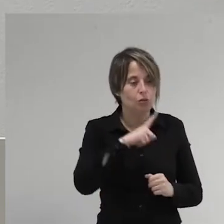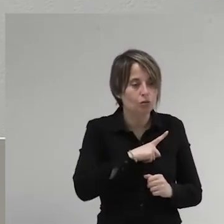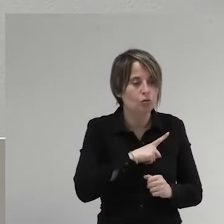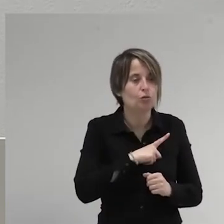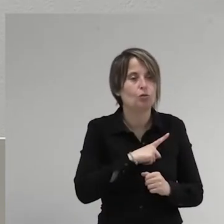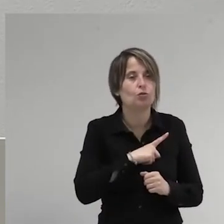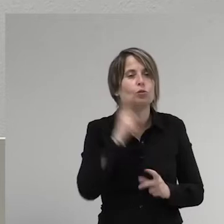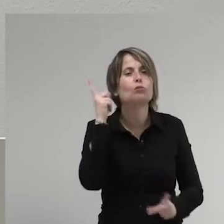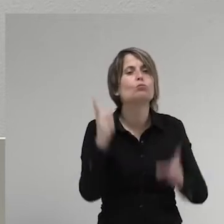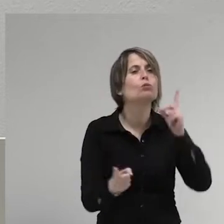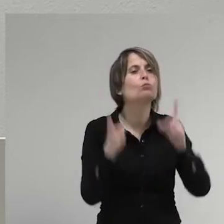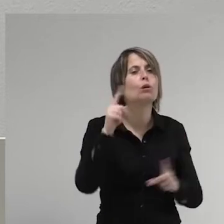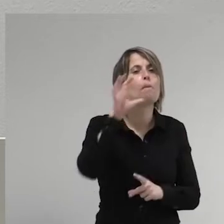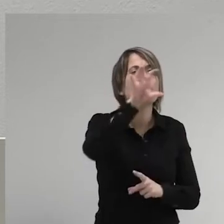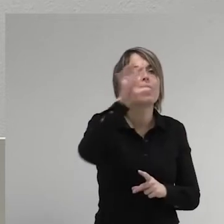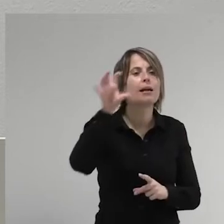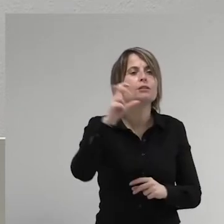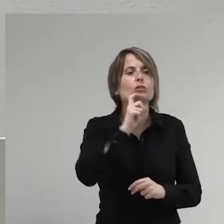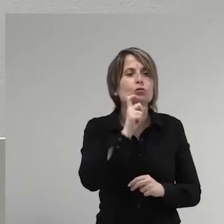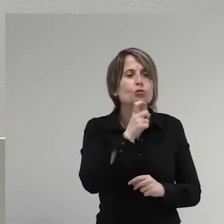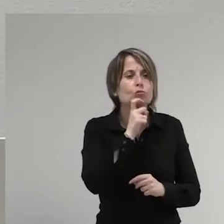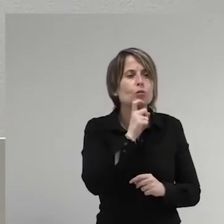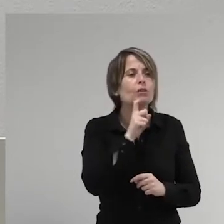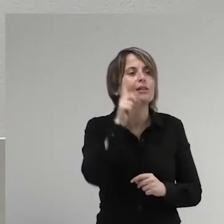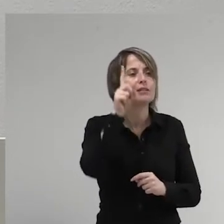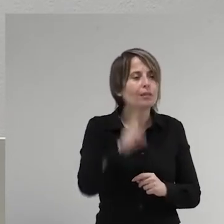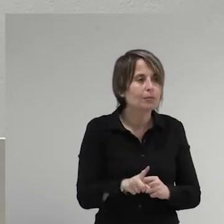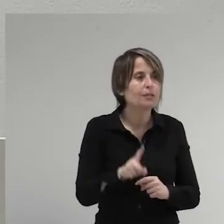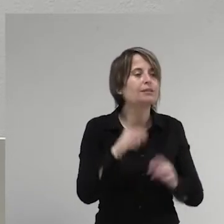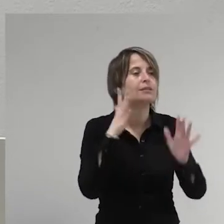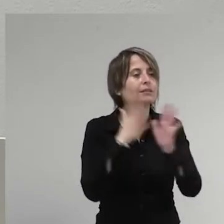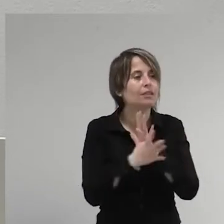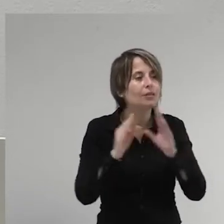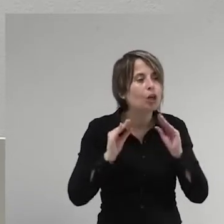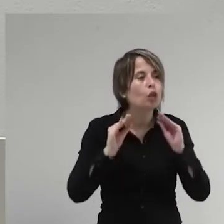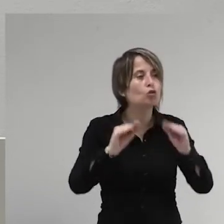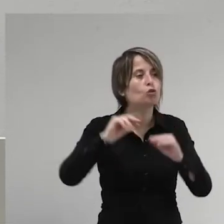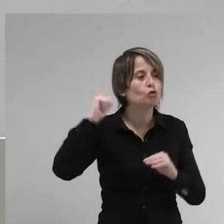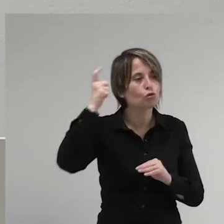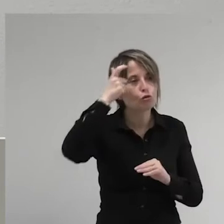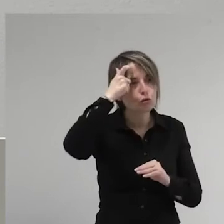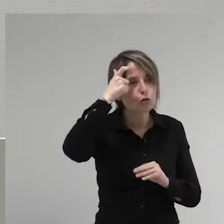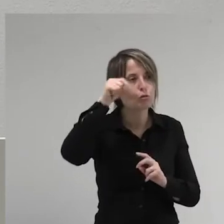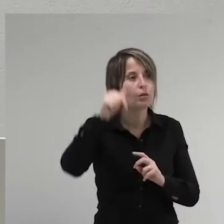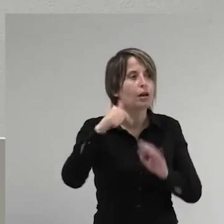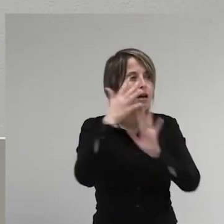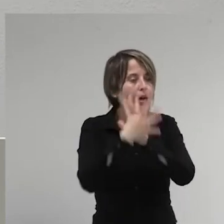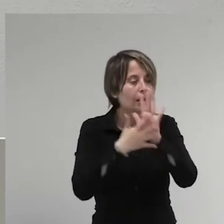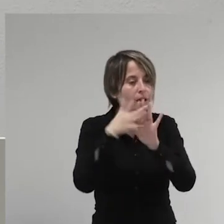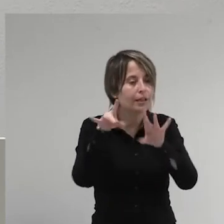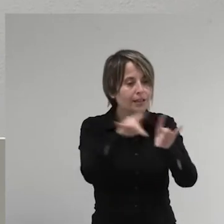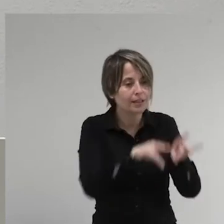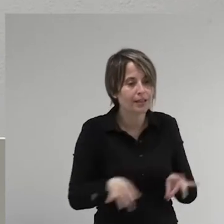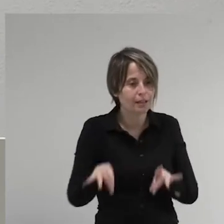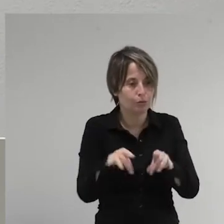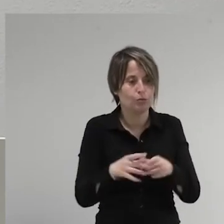cómo gobiernan los países también se traduce en la idea que tenemos de sus conciudadanos cuando están aquí en nuestros territorios. Por